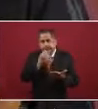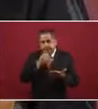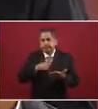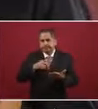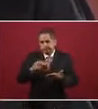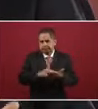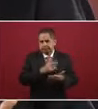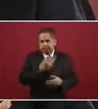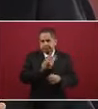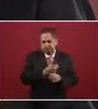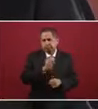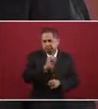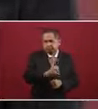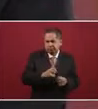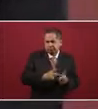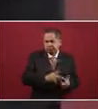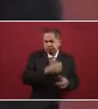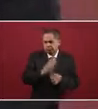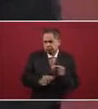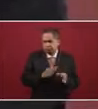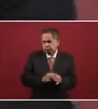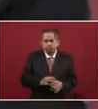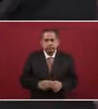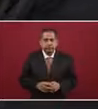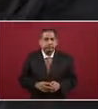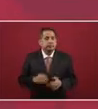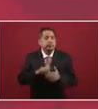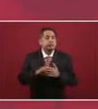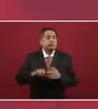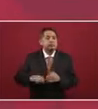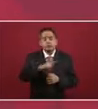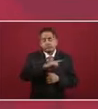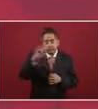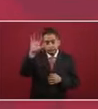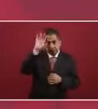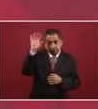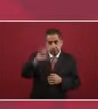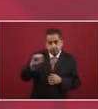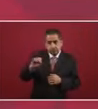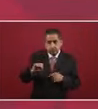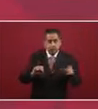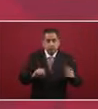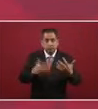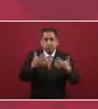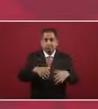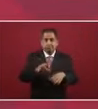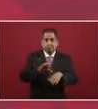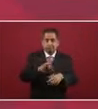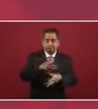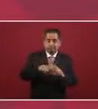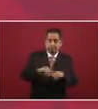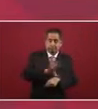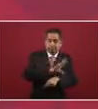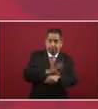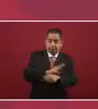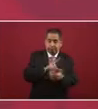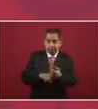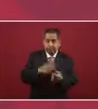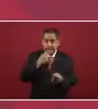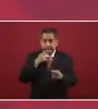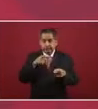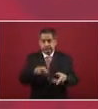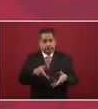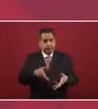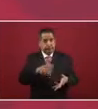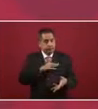tenemos que actuar. En el caso de Morelos, esa planta que podemos